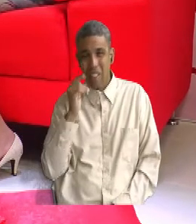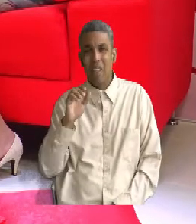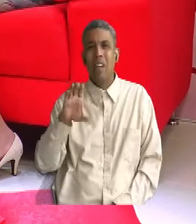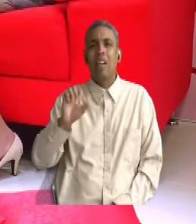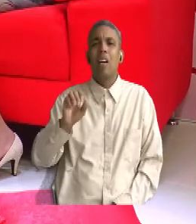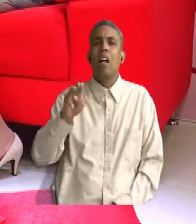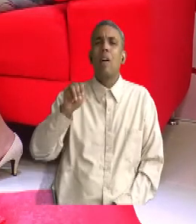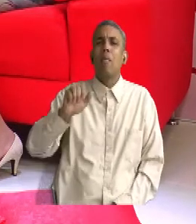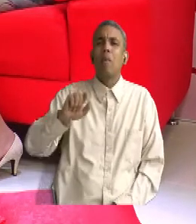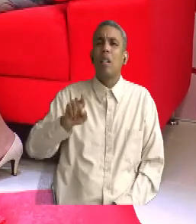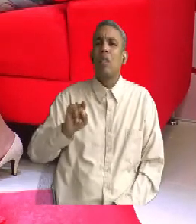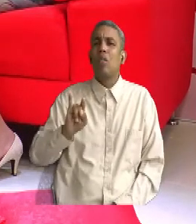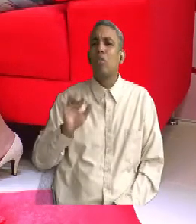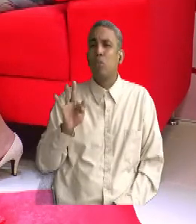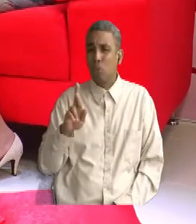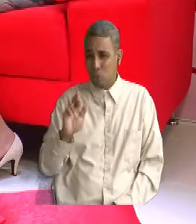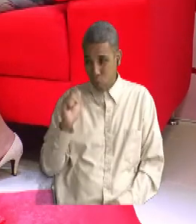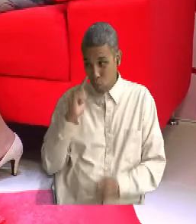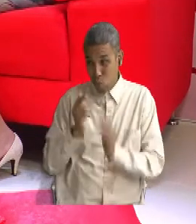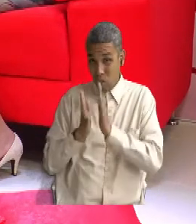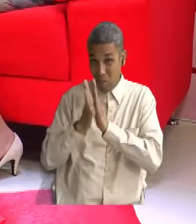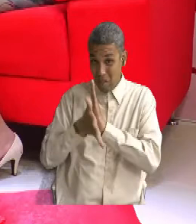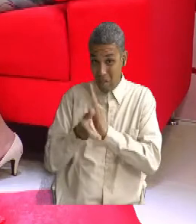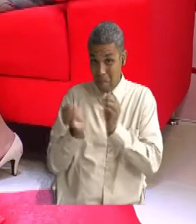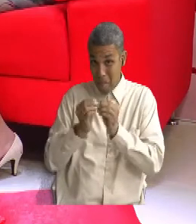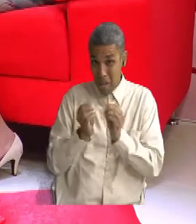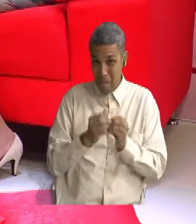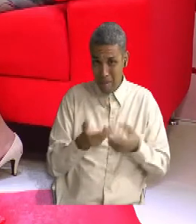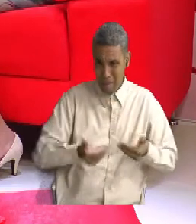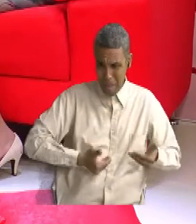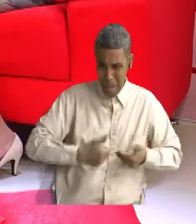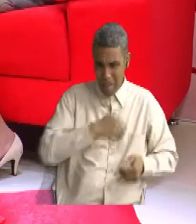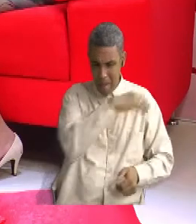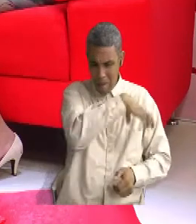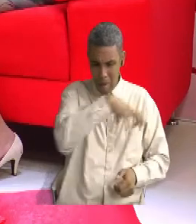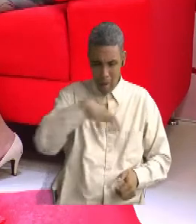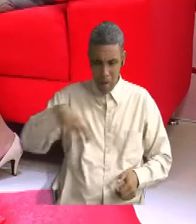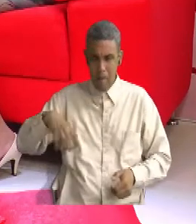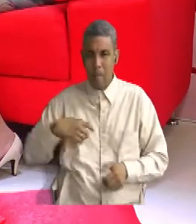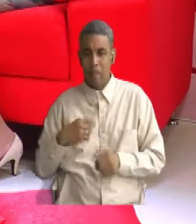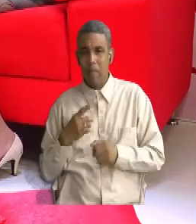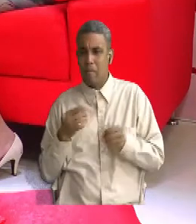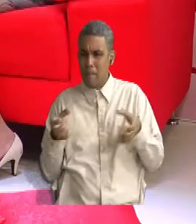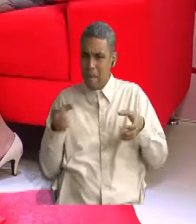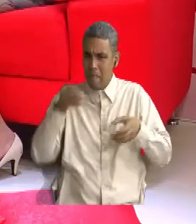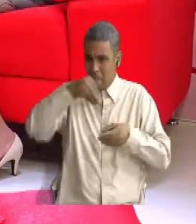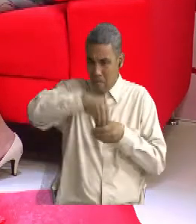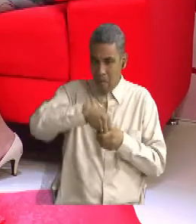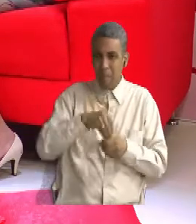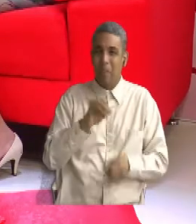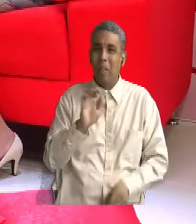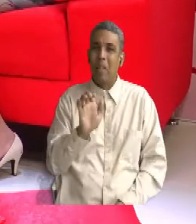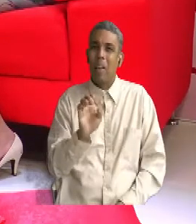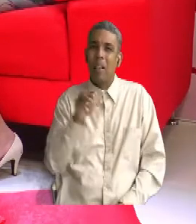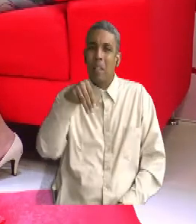Corpo 10 también. Está patrocinando Nani Catleya también. Sí, Catleya, Emporio Chit,